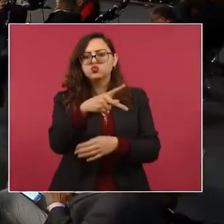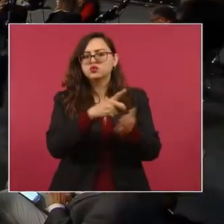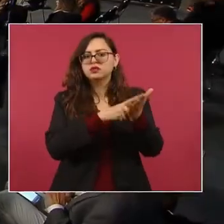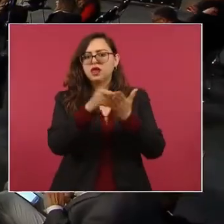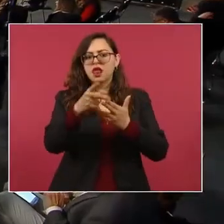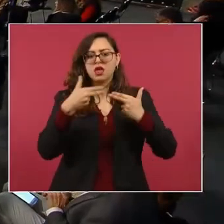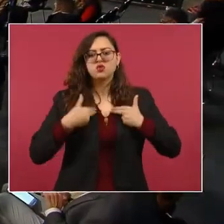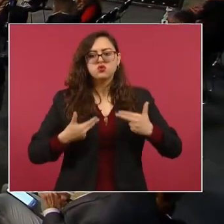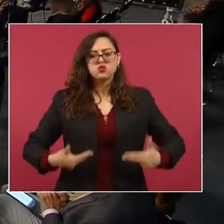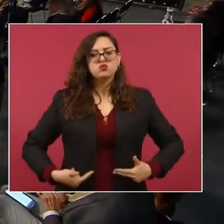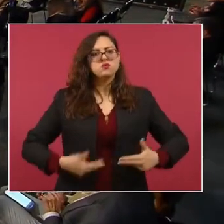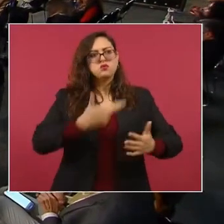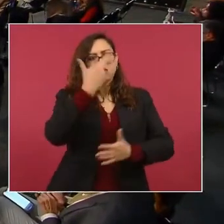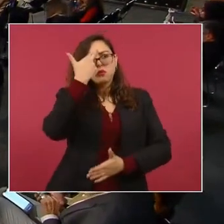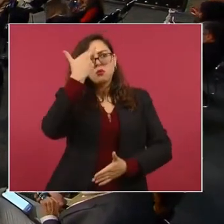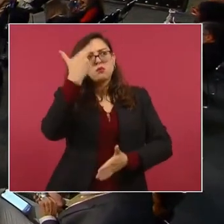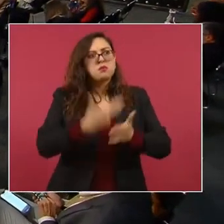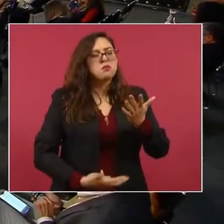del artículo 19